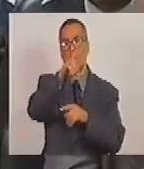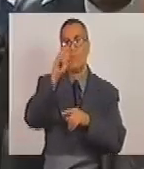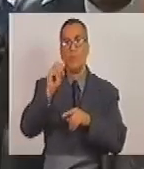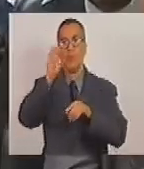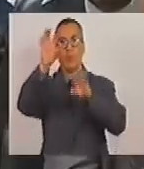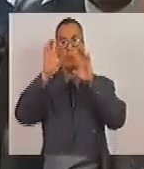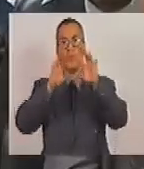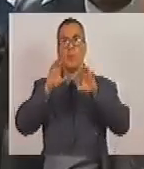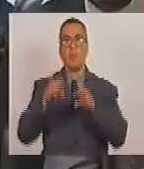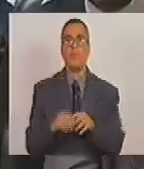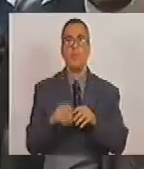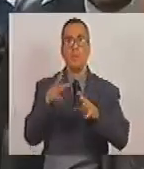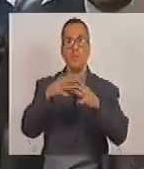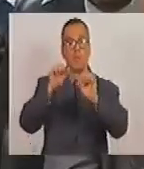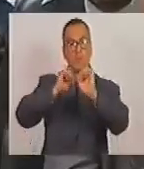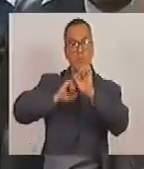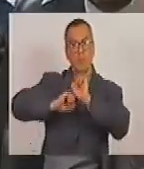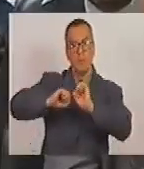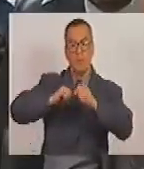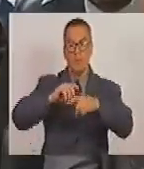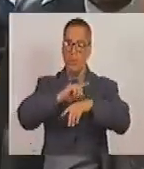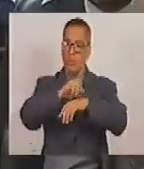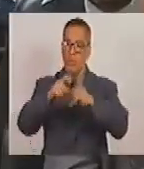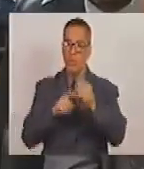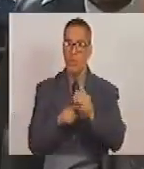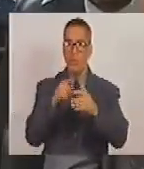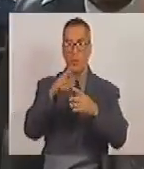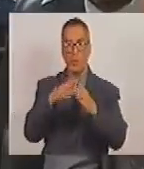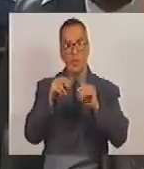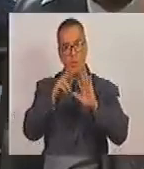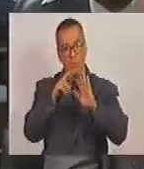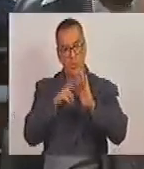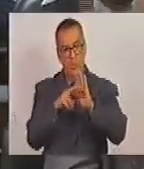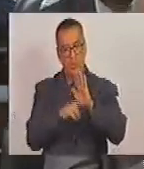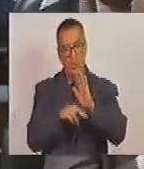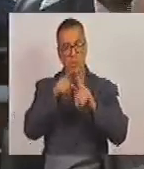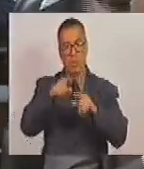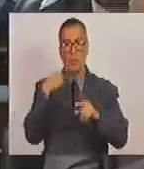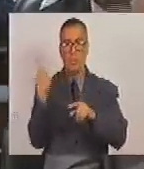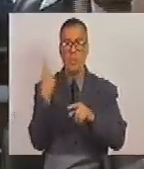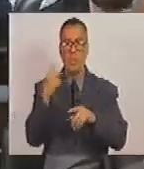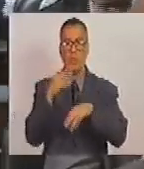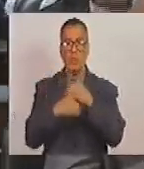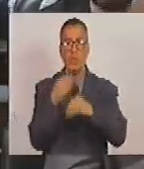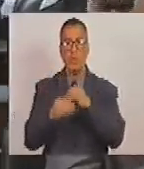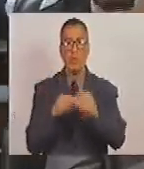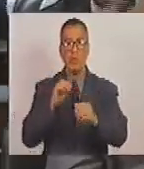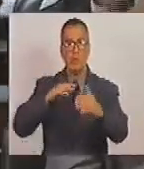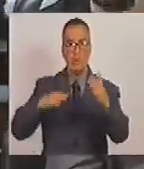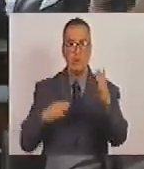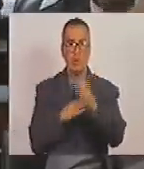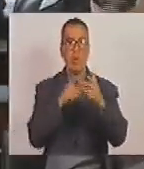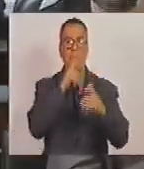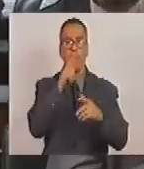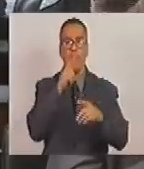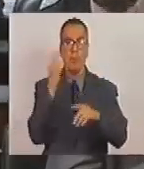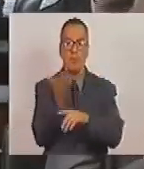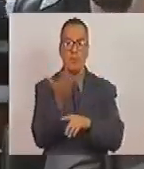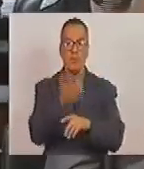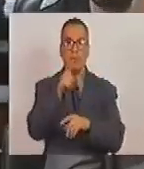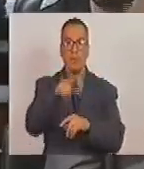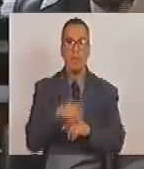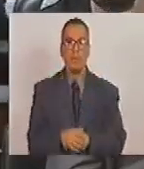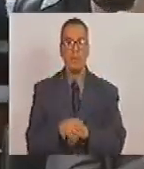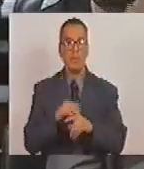países es su rechazo contundente a las medidas coercitivas unilaterales, al bloqueo, a las mal llamadas sanciones y